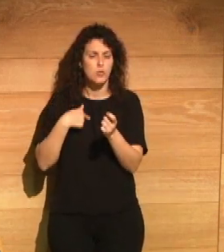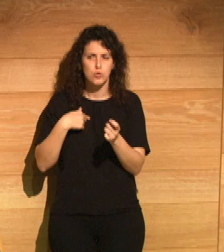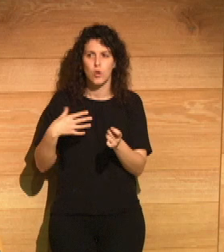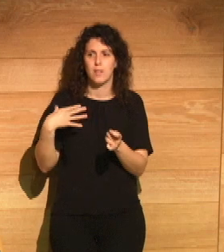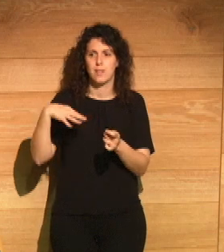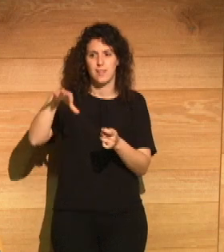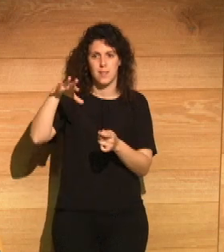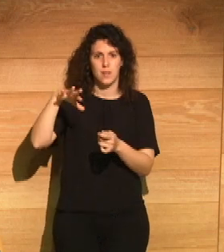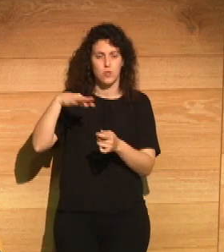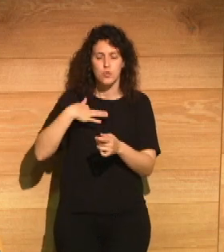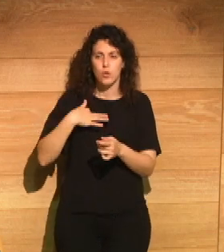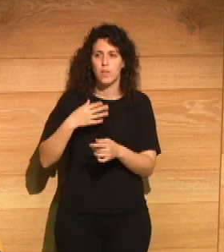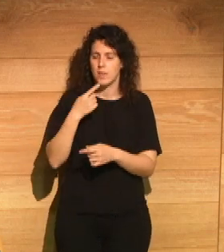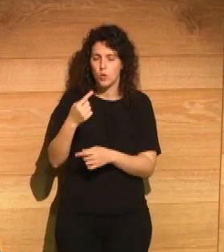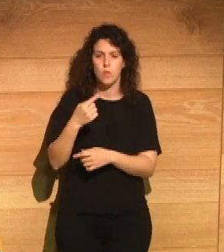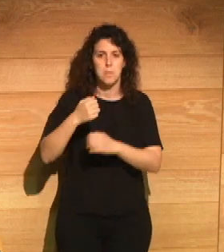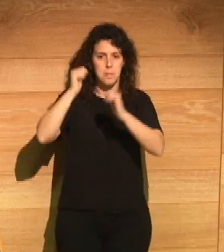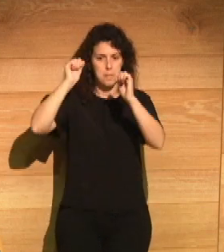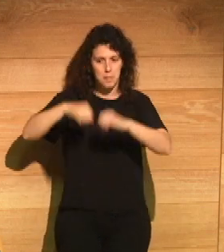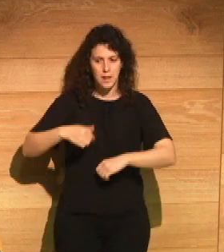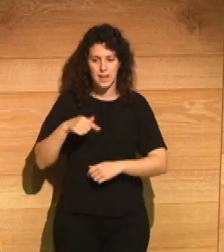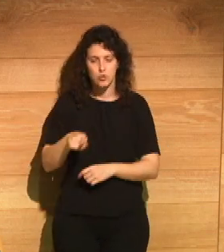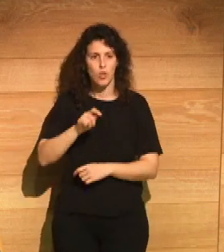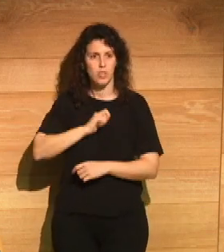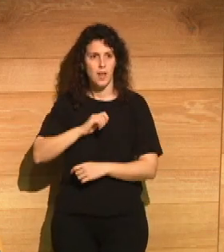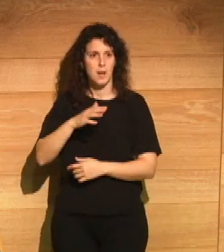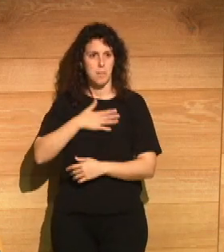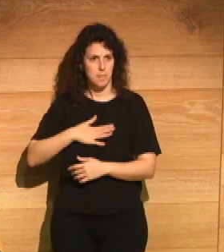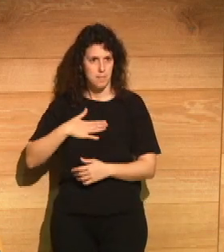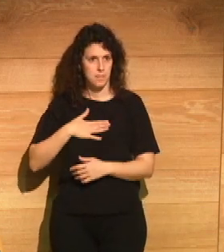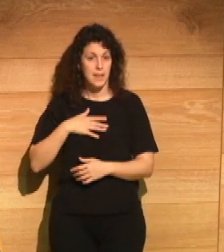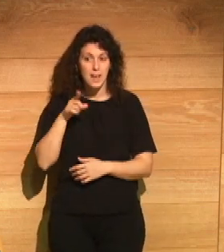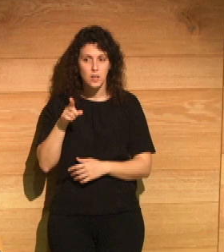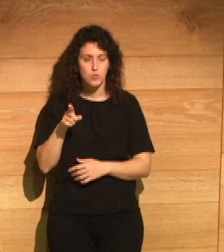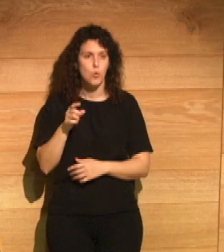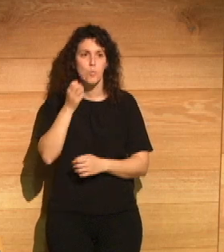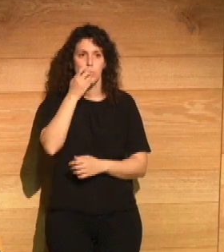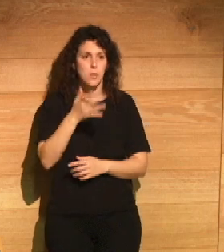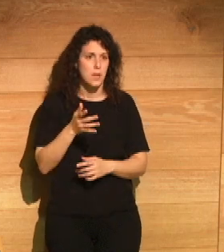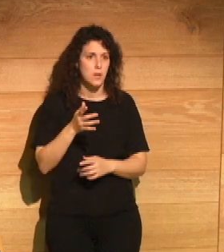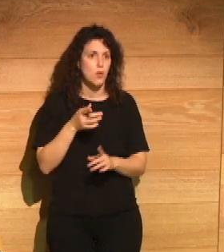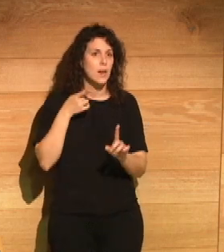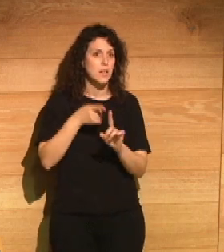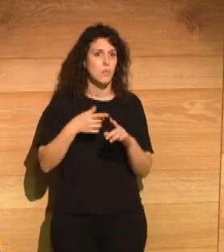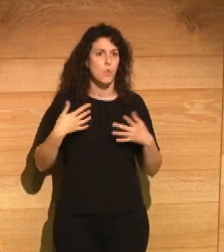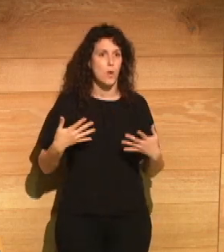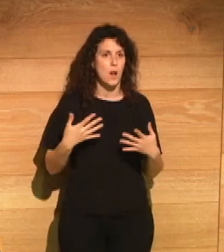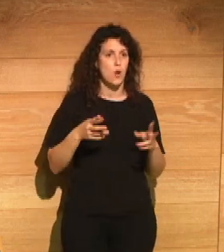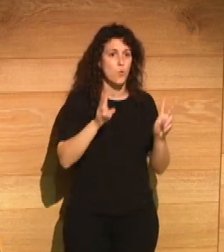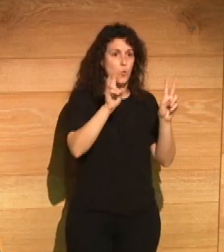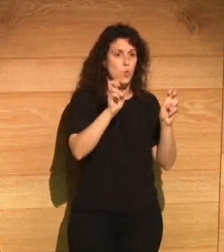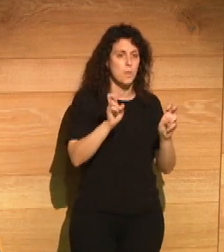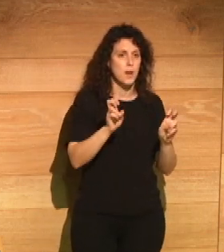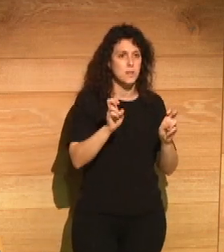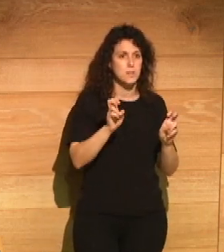ya está bien, esto me satisface. Entonces creo que eso me sirvió mucho para enfrentar las nuevas glorias